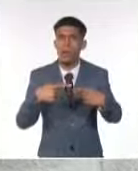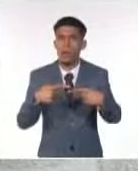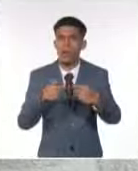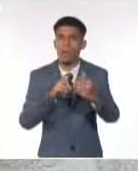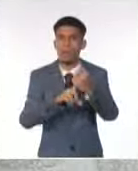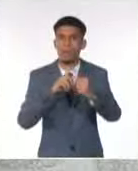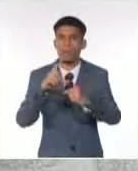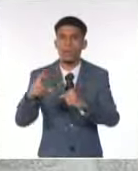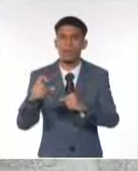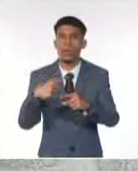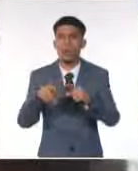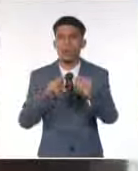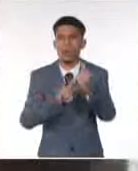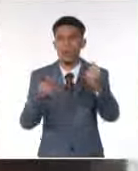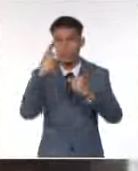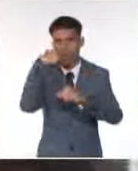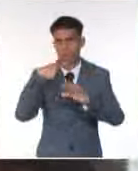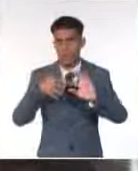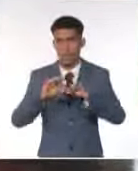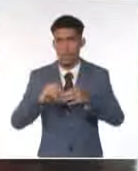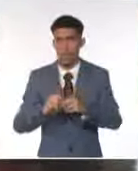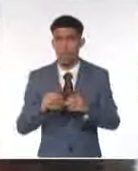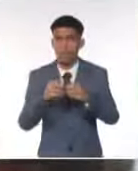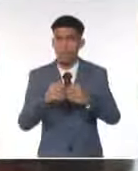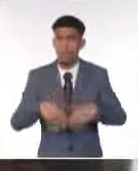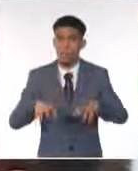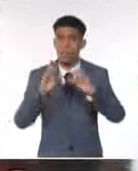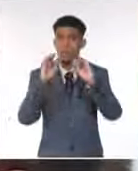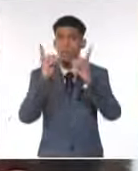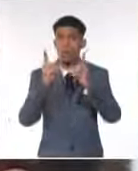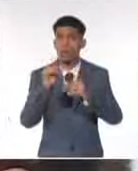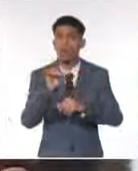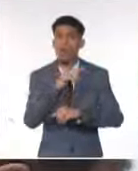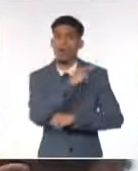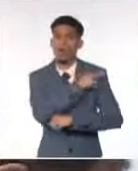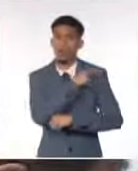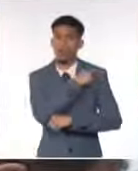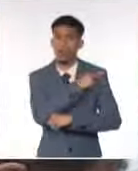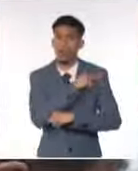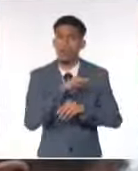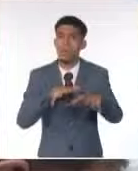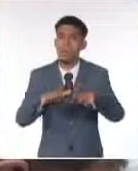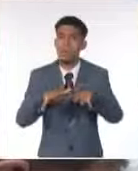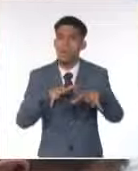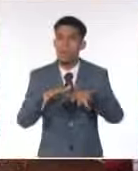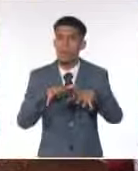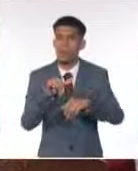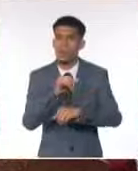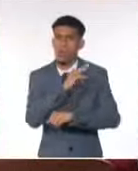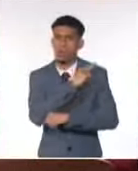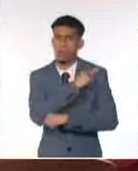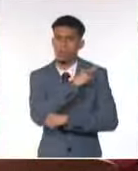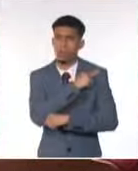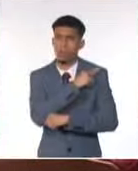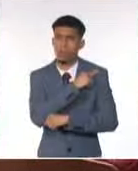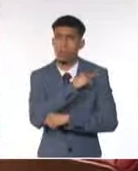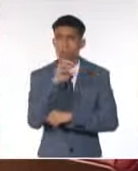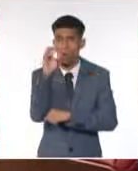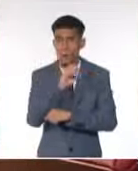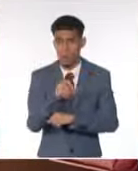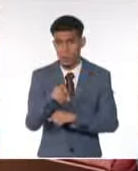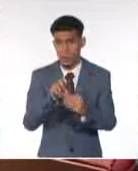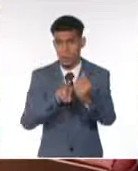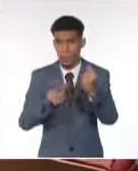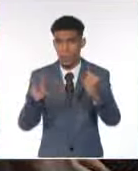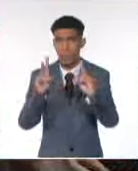Provincial del Partido en Artemisa. La situación de la política de cuadros y la necesaria preparación de los dirigentes de la organización en la provincia fue